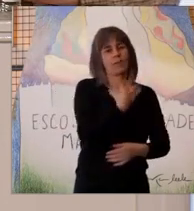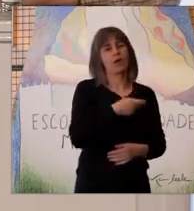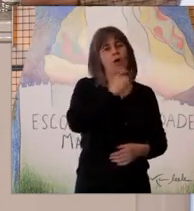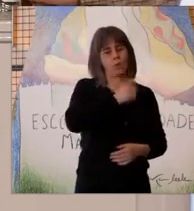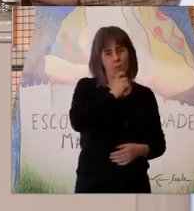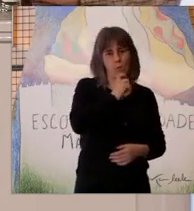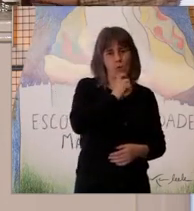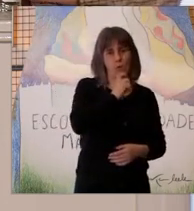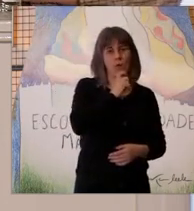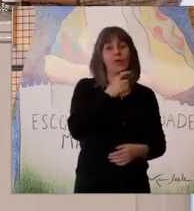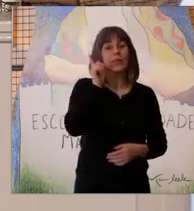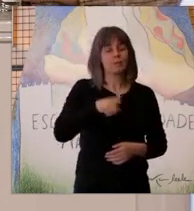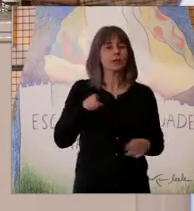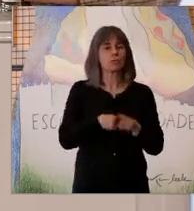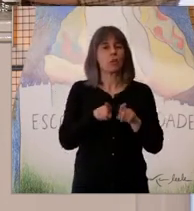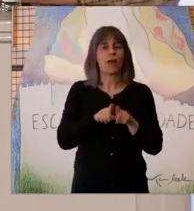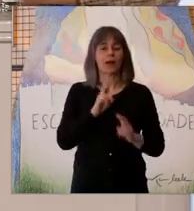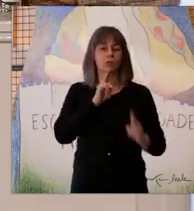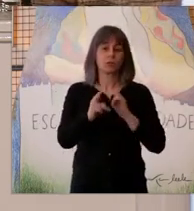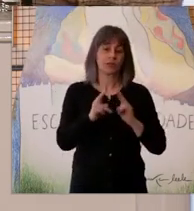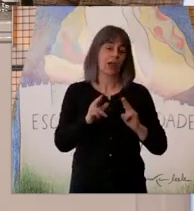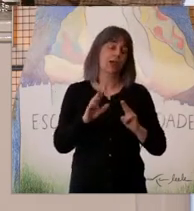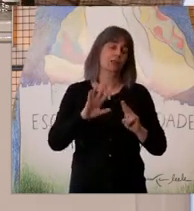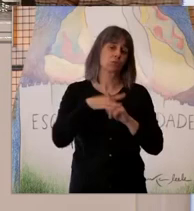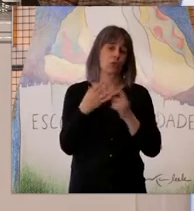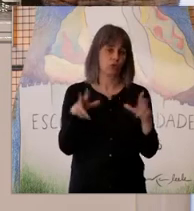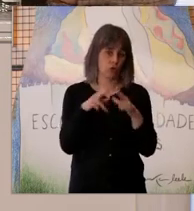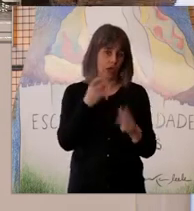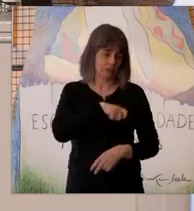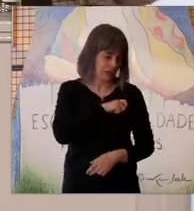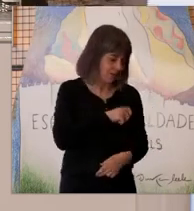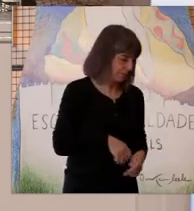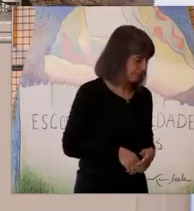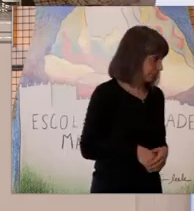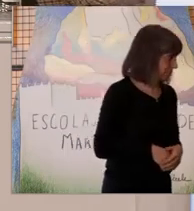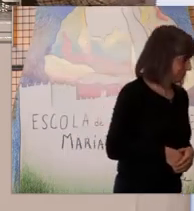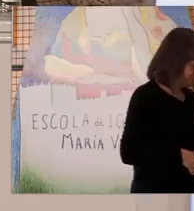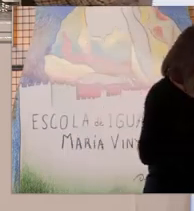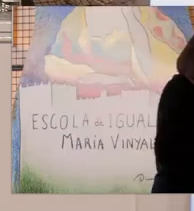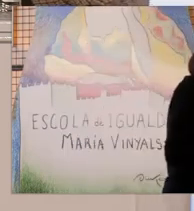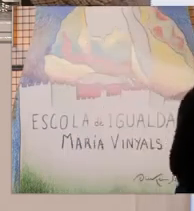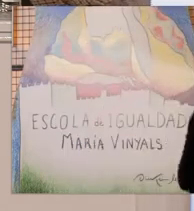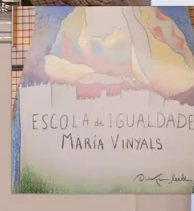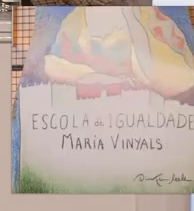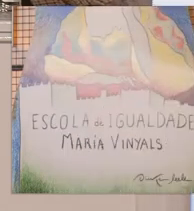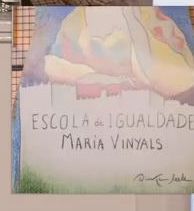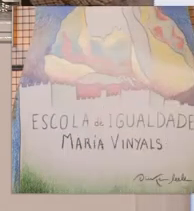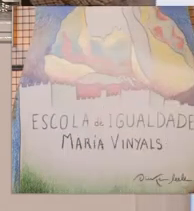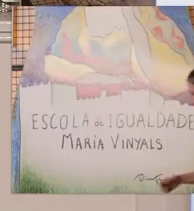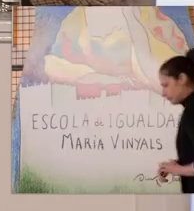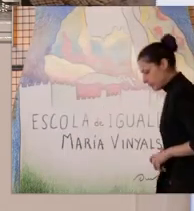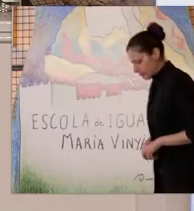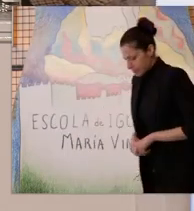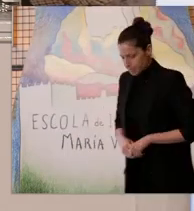respuesta a ese clima social que estaba viviendo que se estaba viviendo en España si las grandes revoluciones siempre empiezan por